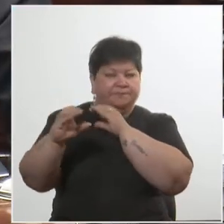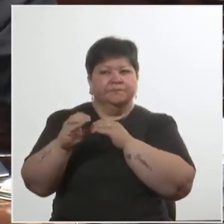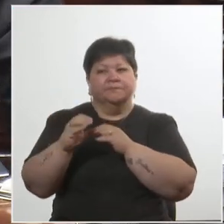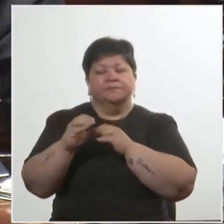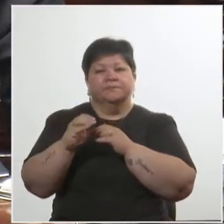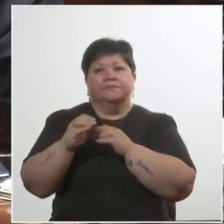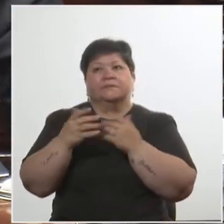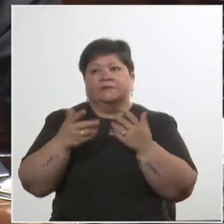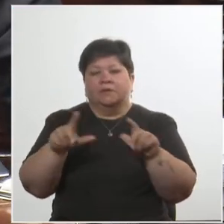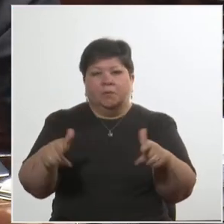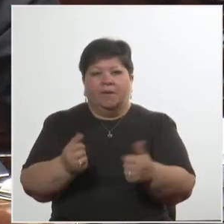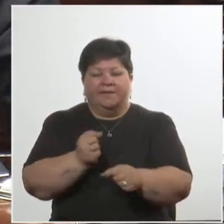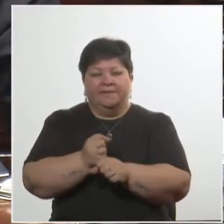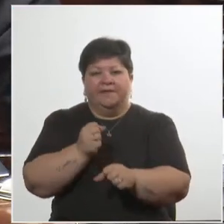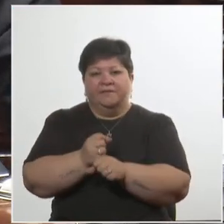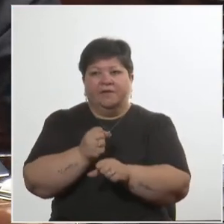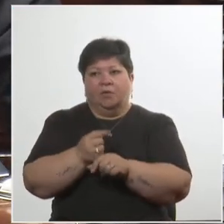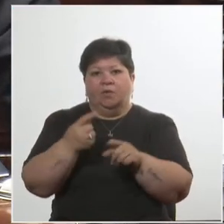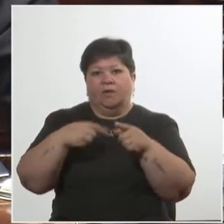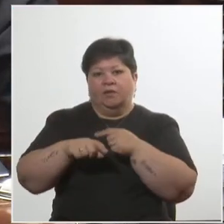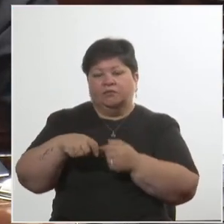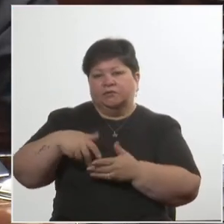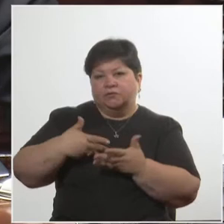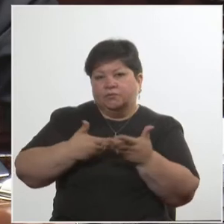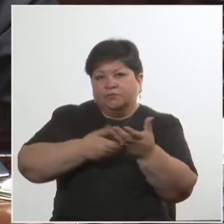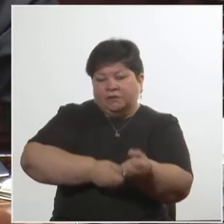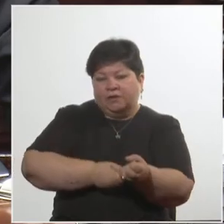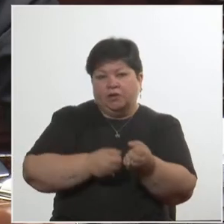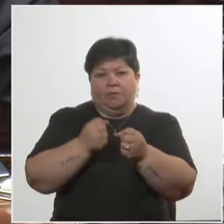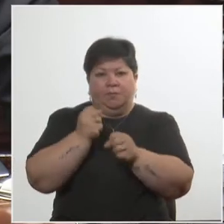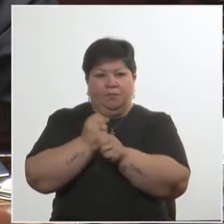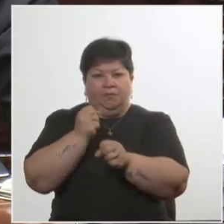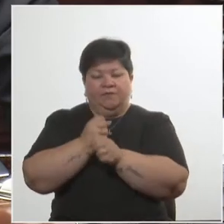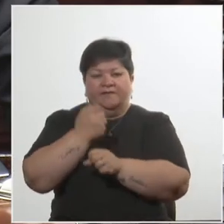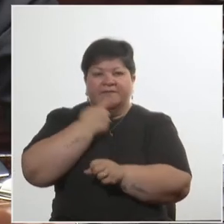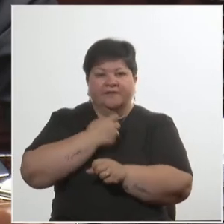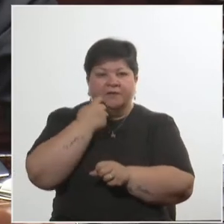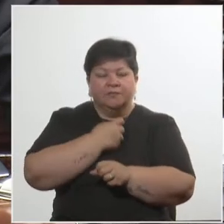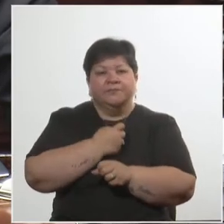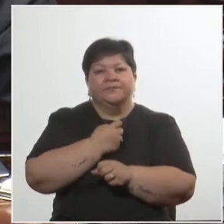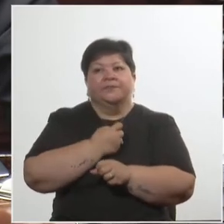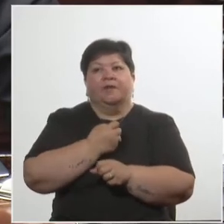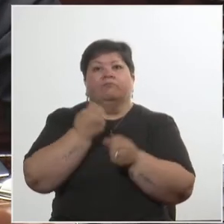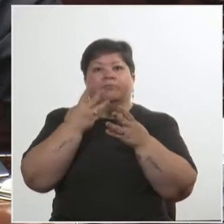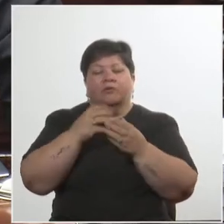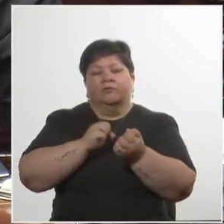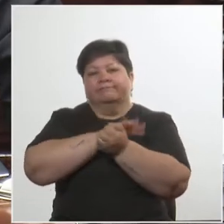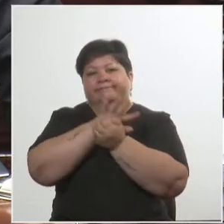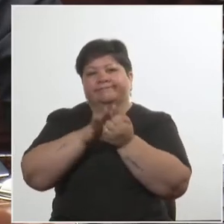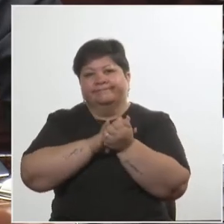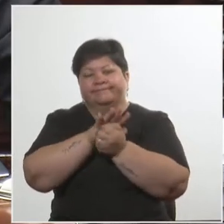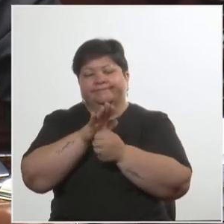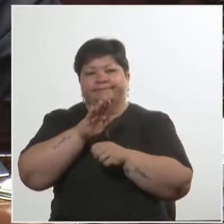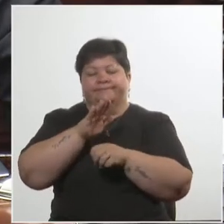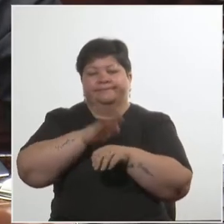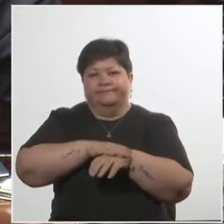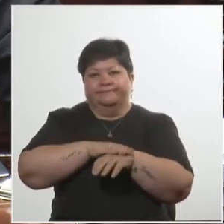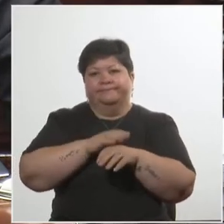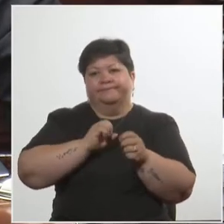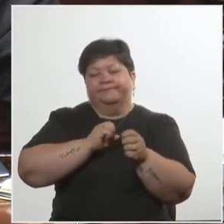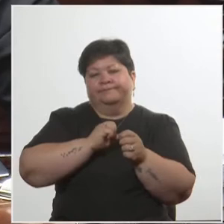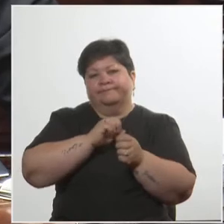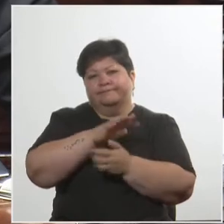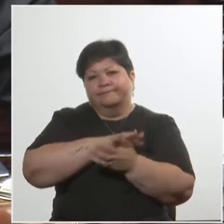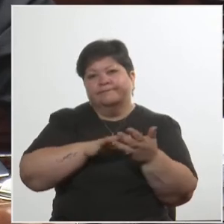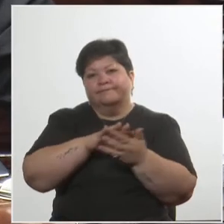desempleo debido principalmente las consecuencias de la emergencia sanitaria que las mismas todavía